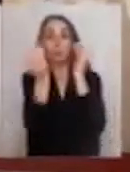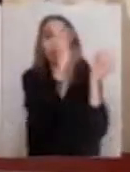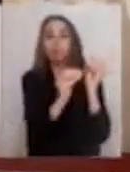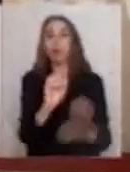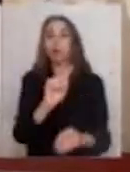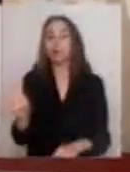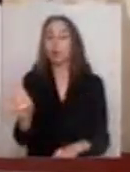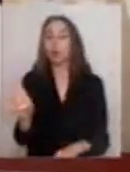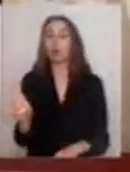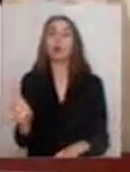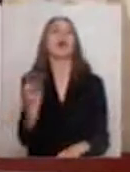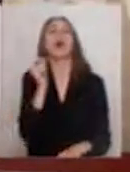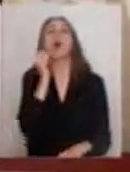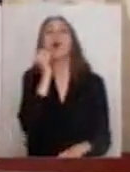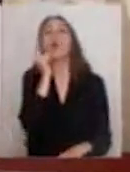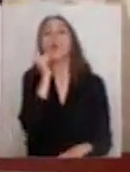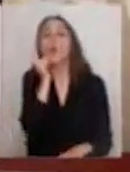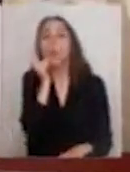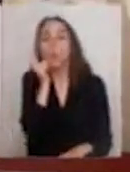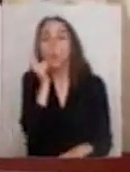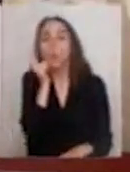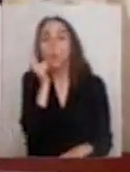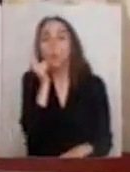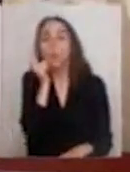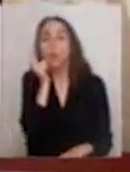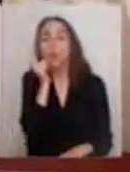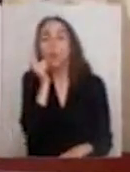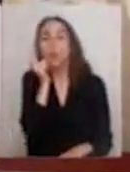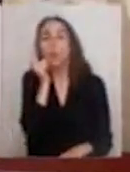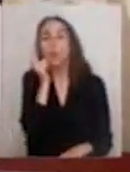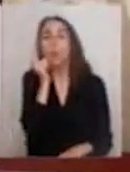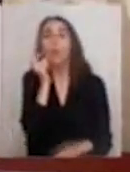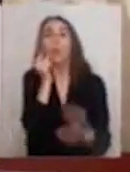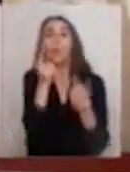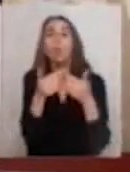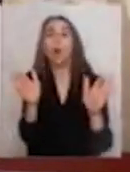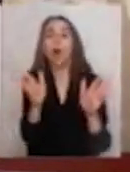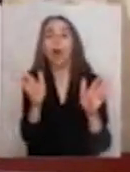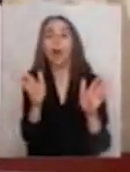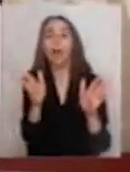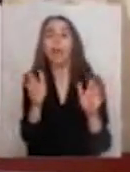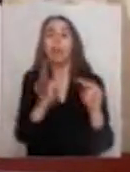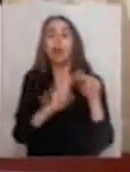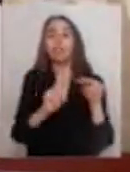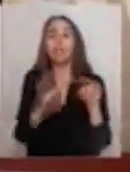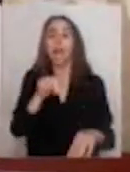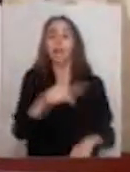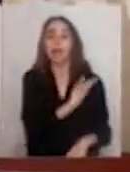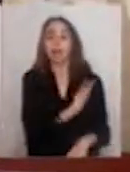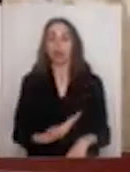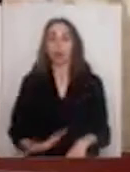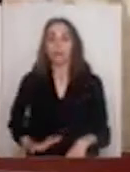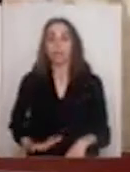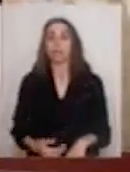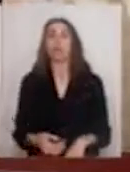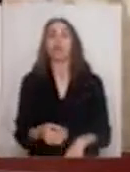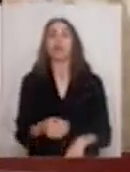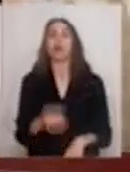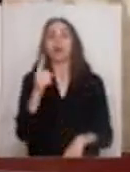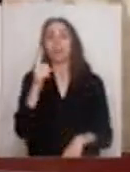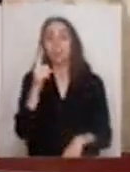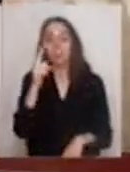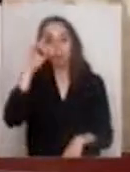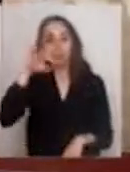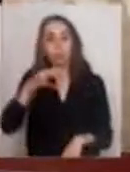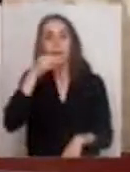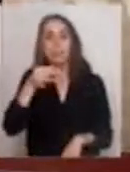línea que sigue? Digamos, sea cual sea la línea que siga este gobierno, una cosa se ha de saber, así como lo dijo el futuro